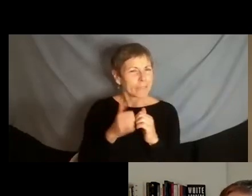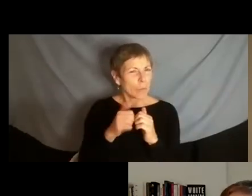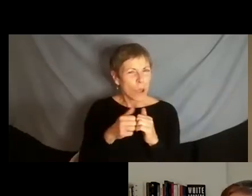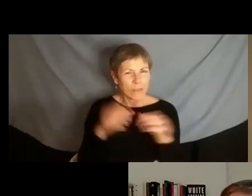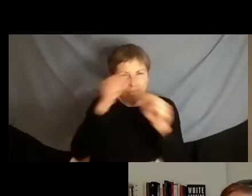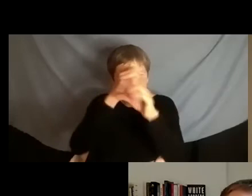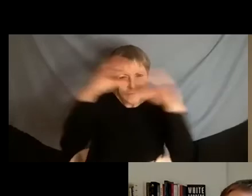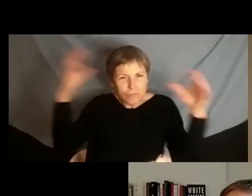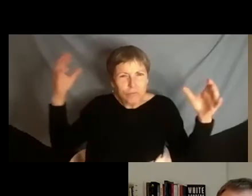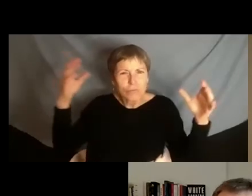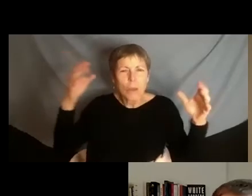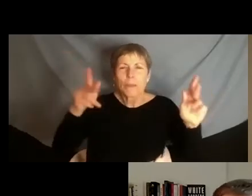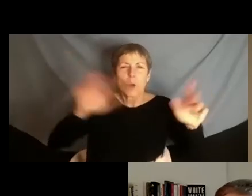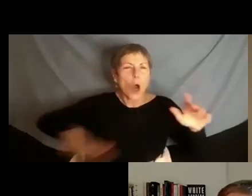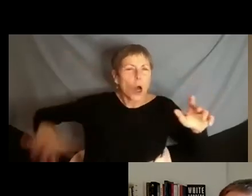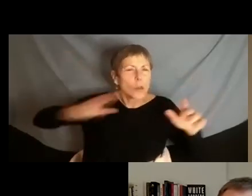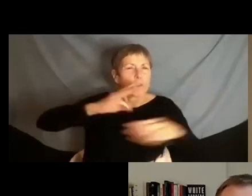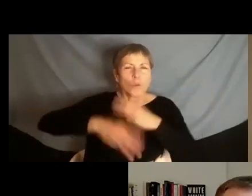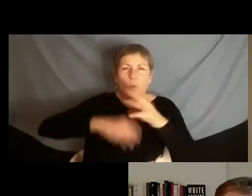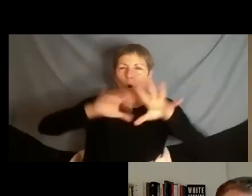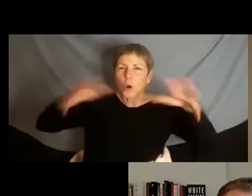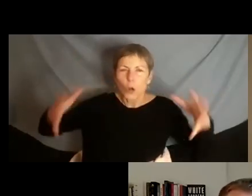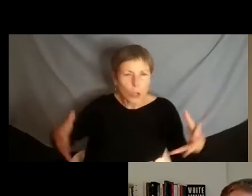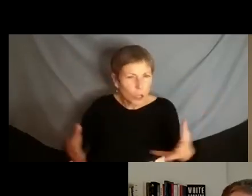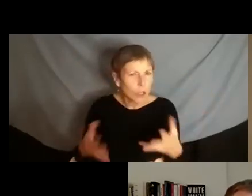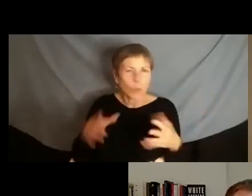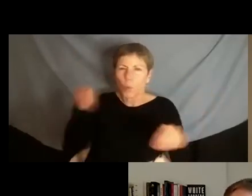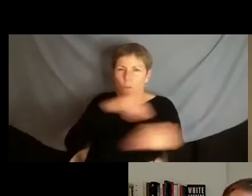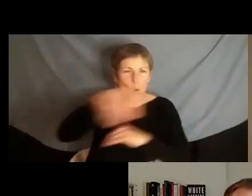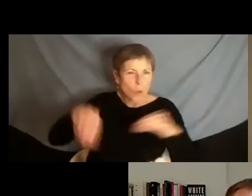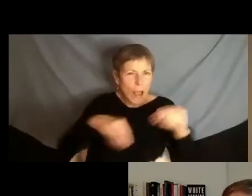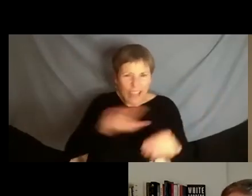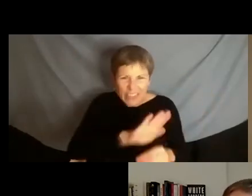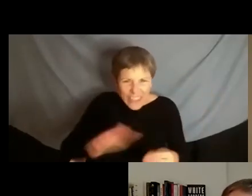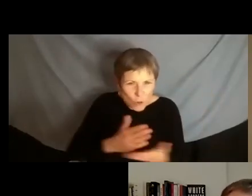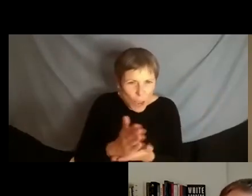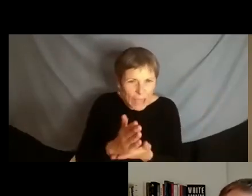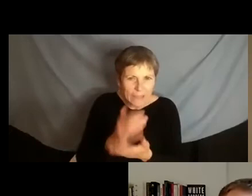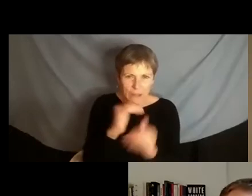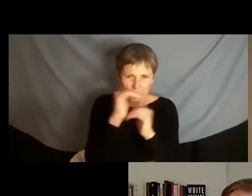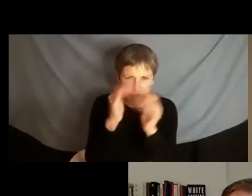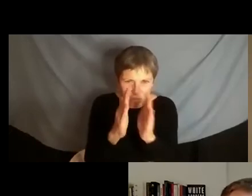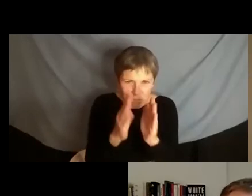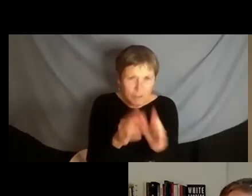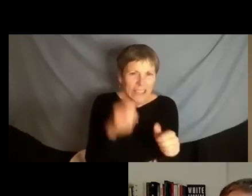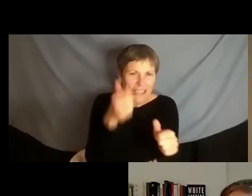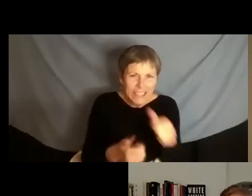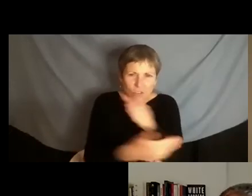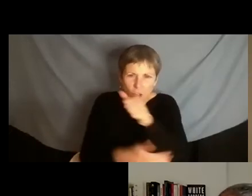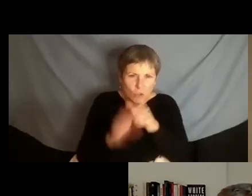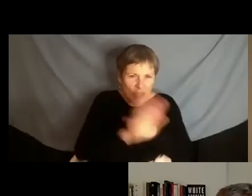manera de conceptualizar los derechos de la gente en movimiento globalmente, en lugar de siempre estar viendo en un